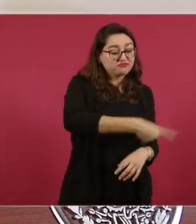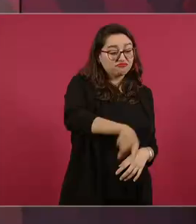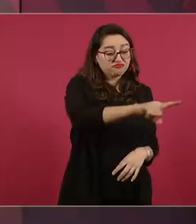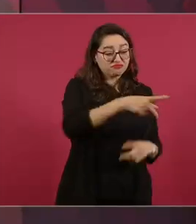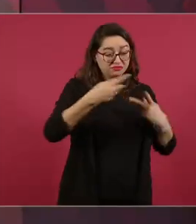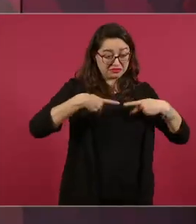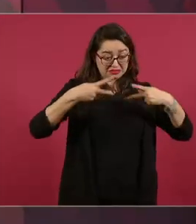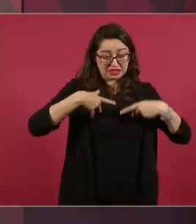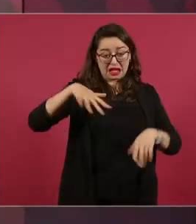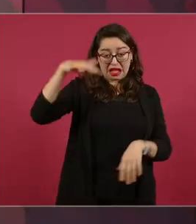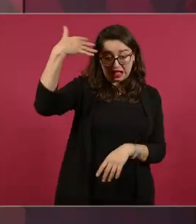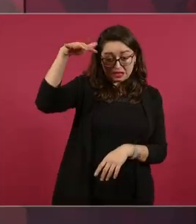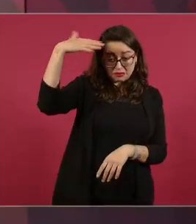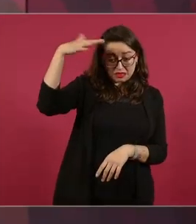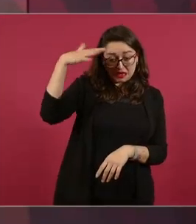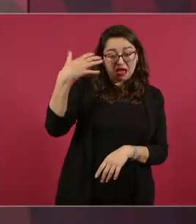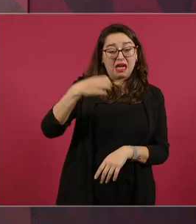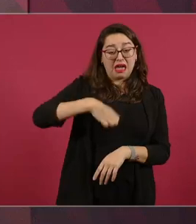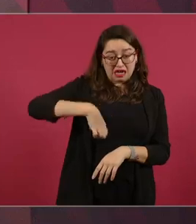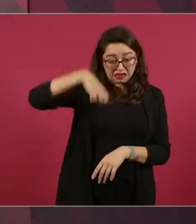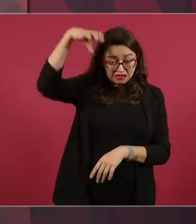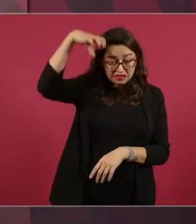¿no? Esta,